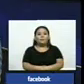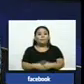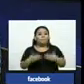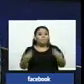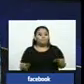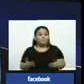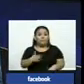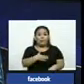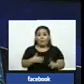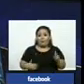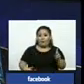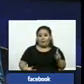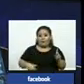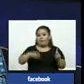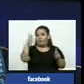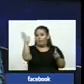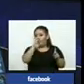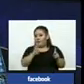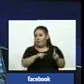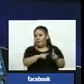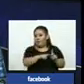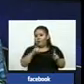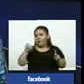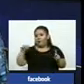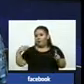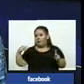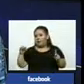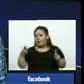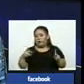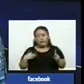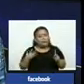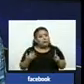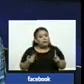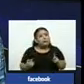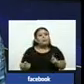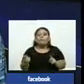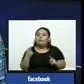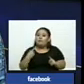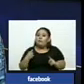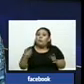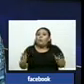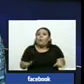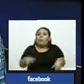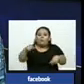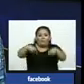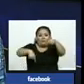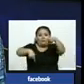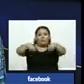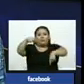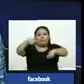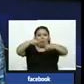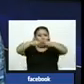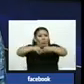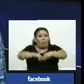El presidente de Brasil, Jair Bolsonaro, dijo que lo peor está por venir en relación al derrame de petróleo que en